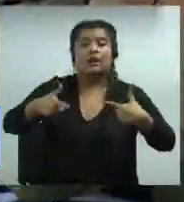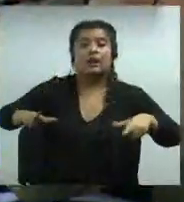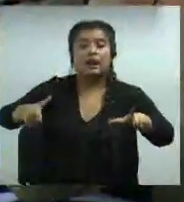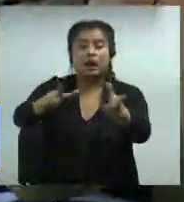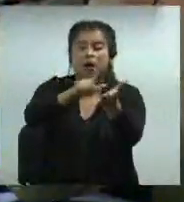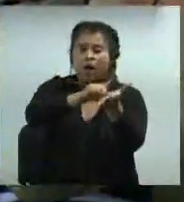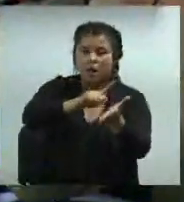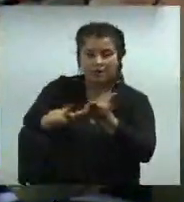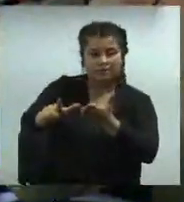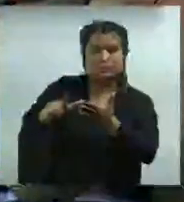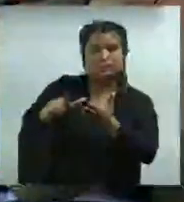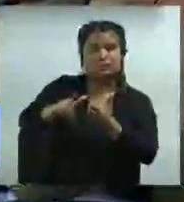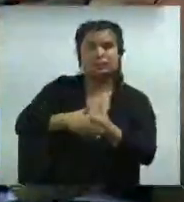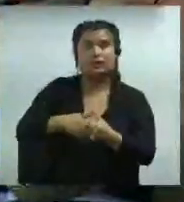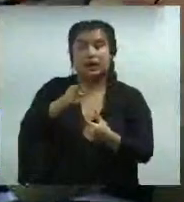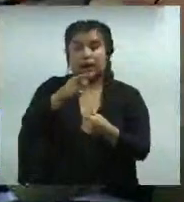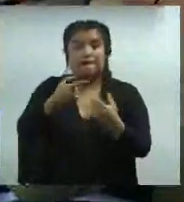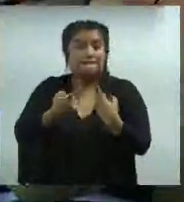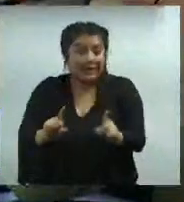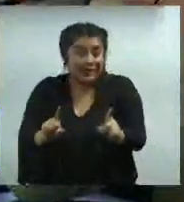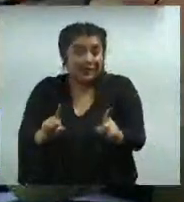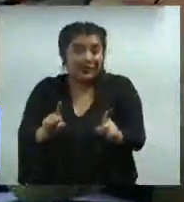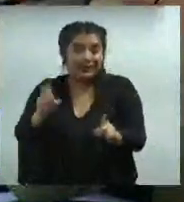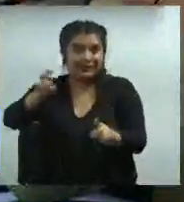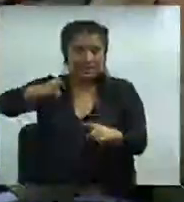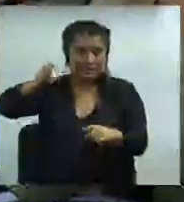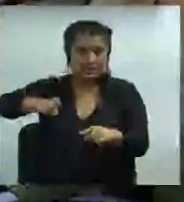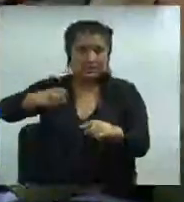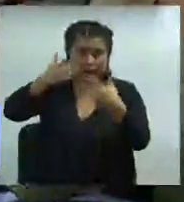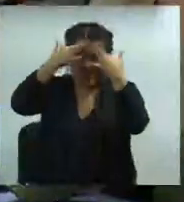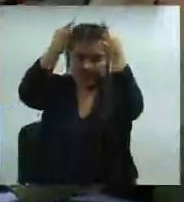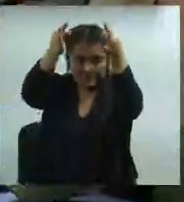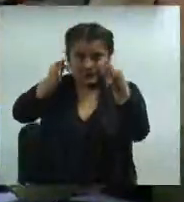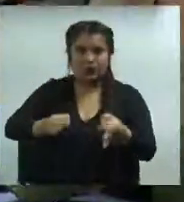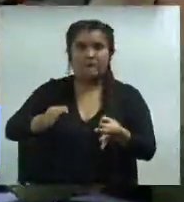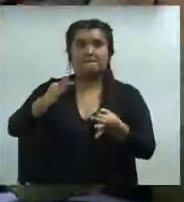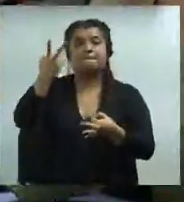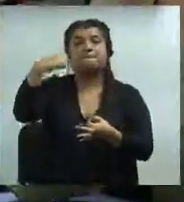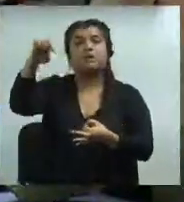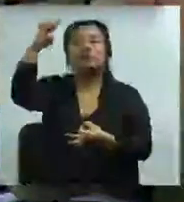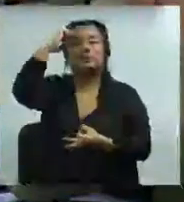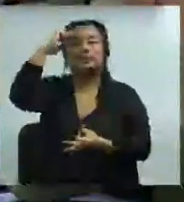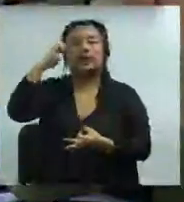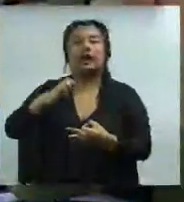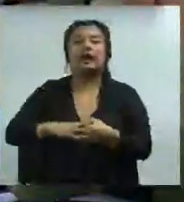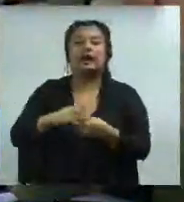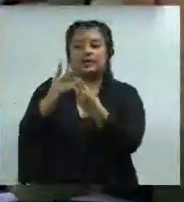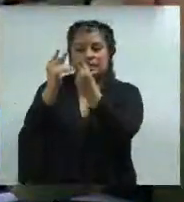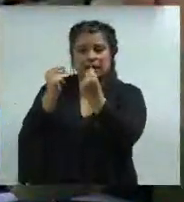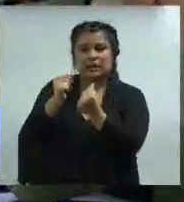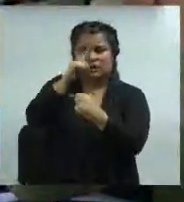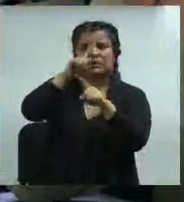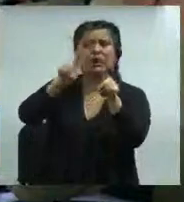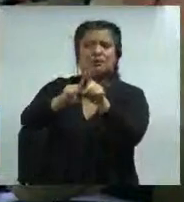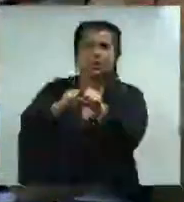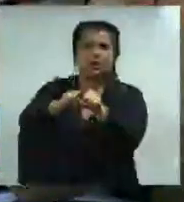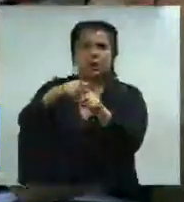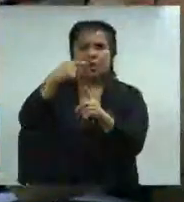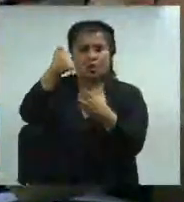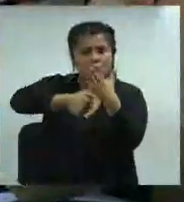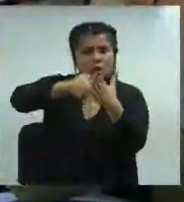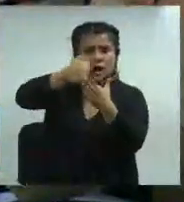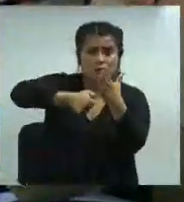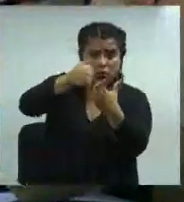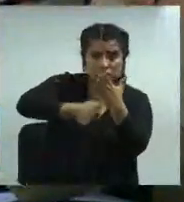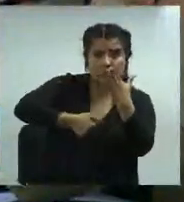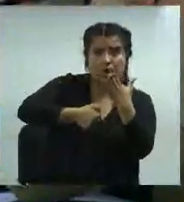limpios. Obviamente, esto va de la mano de una decisión política, de inversión, pero también de sacrificio que se tiene que dar desde lo